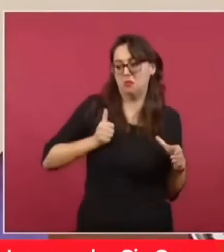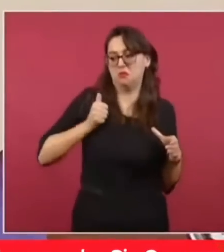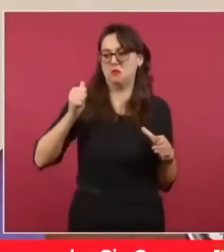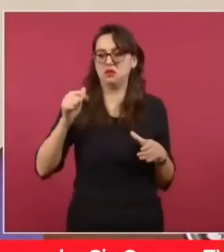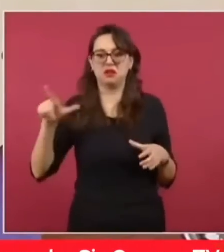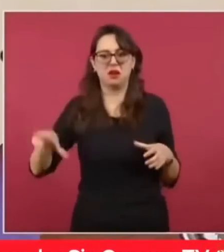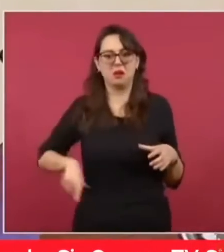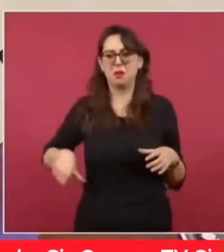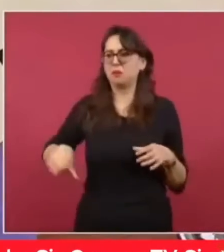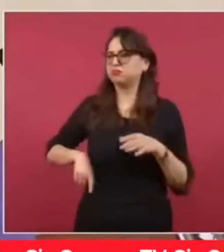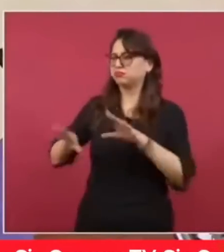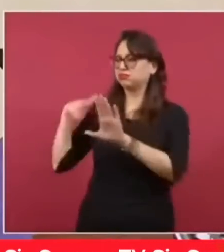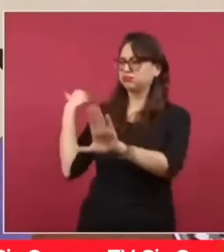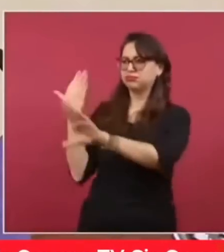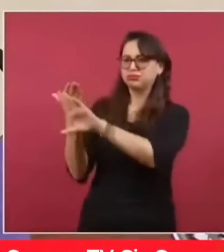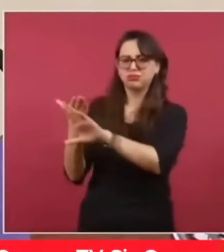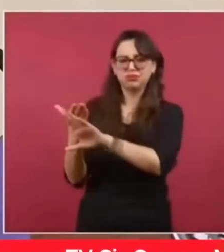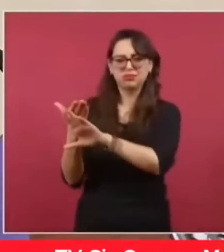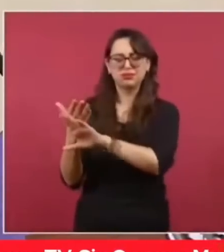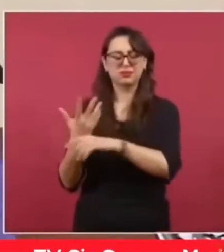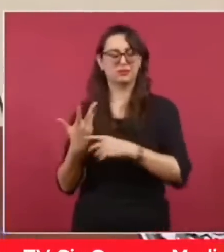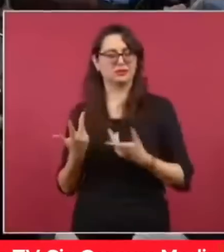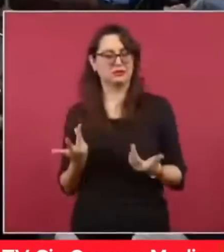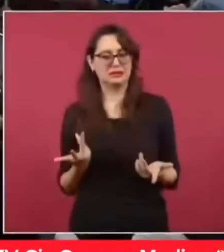qué? Esos